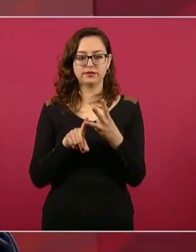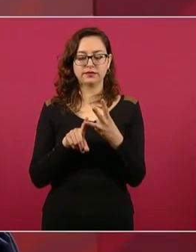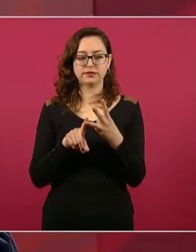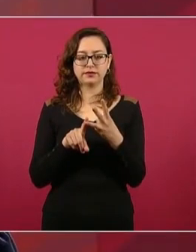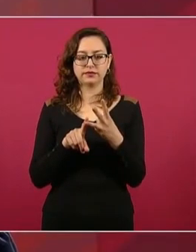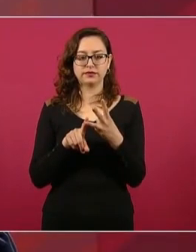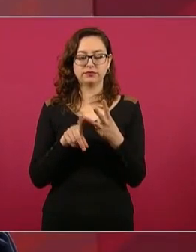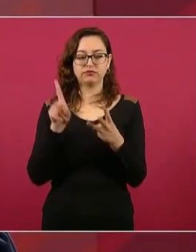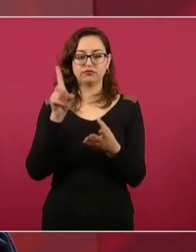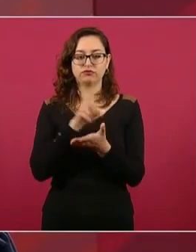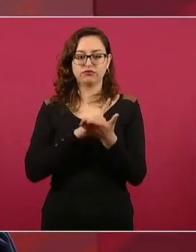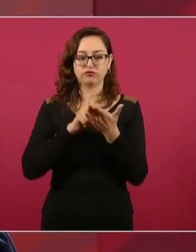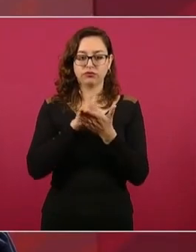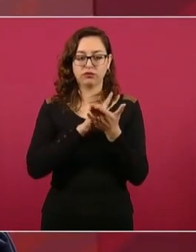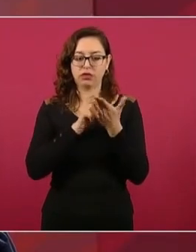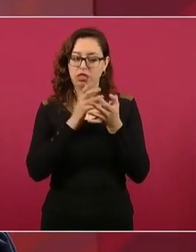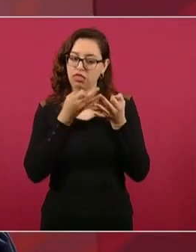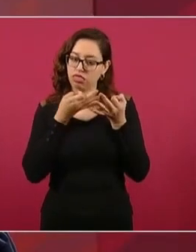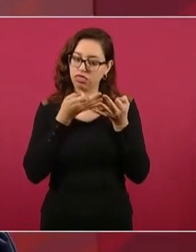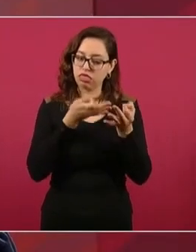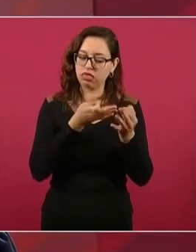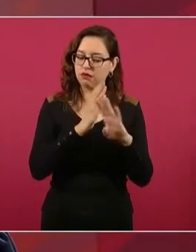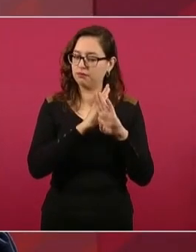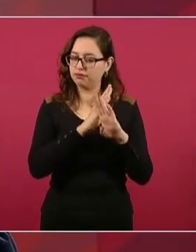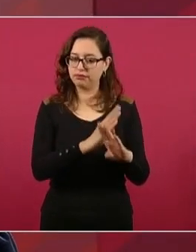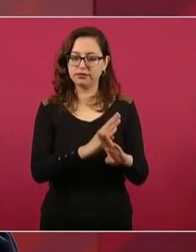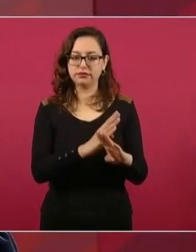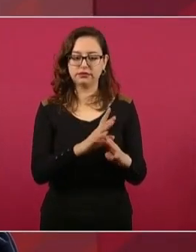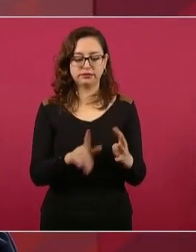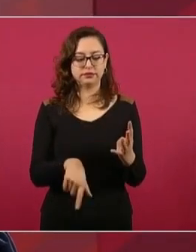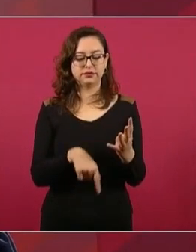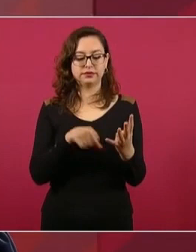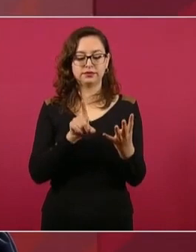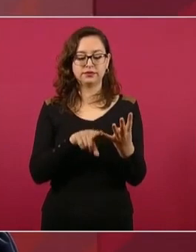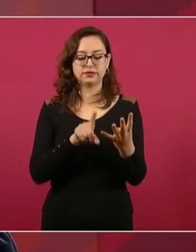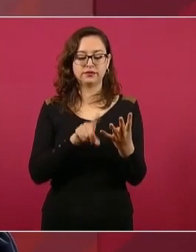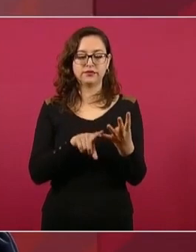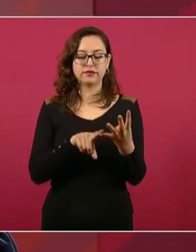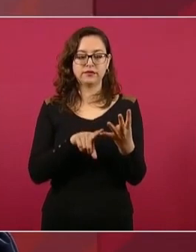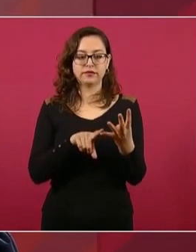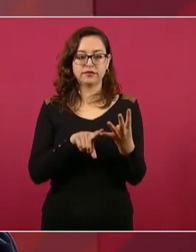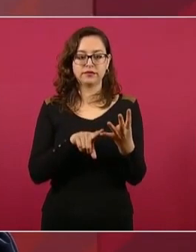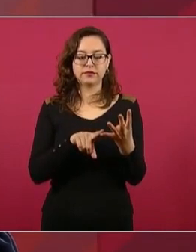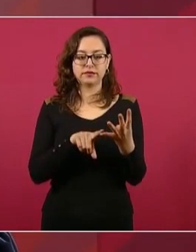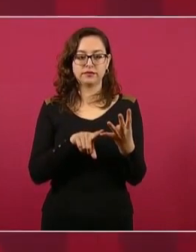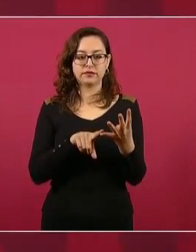no caer en las drogas. Y lo cuarto,